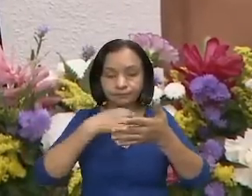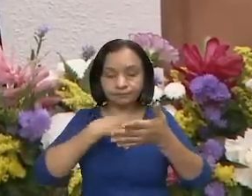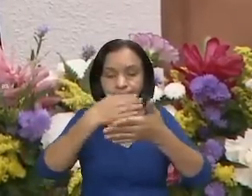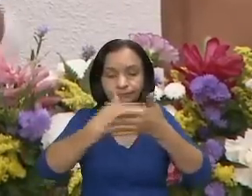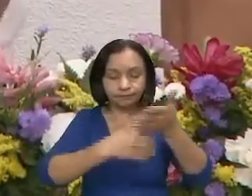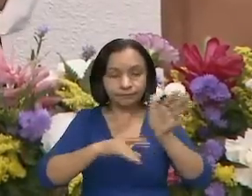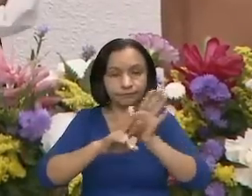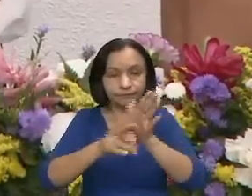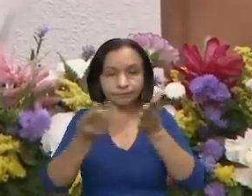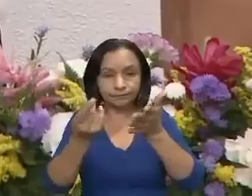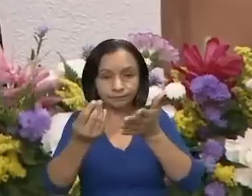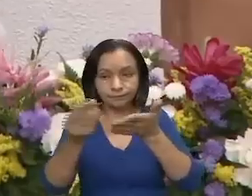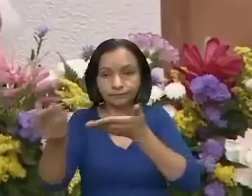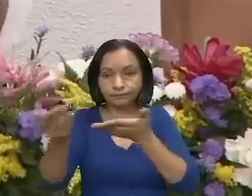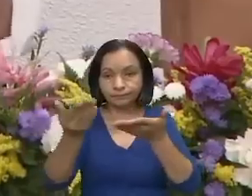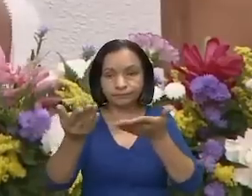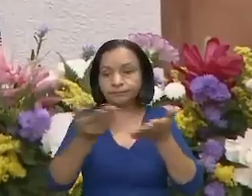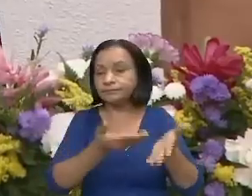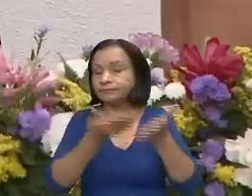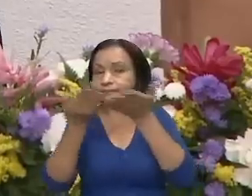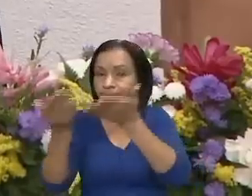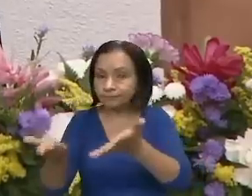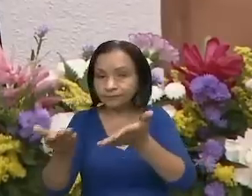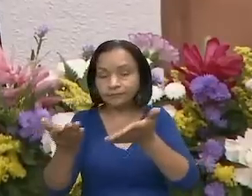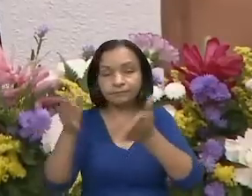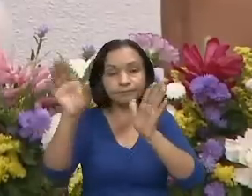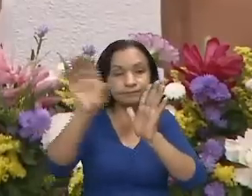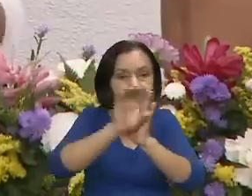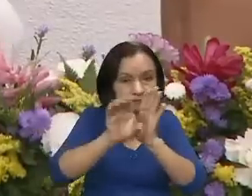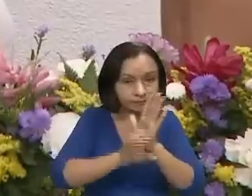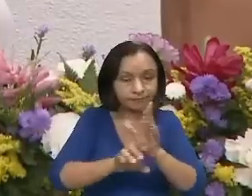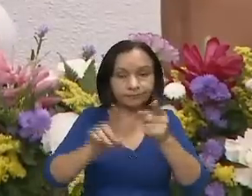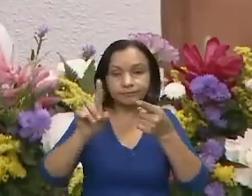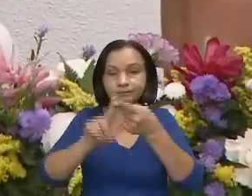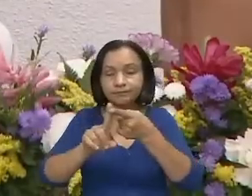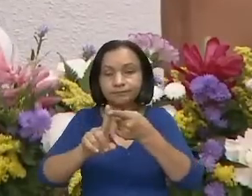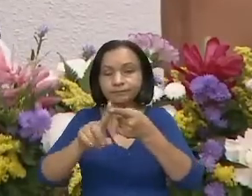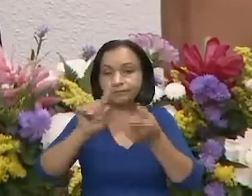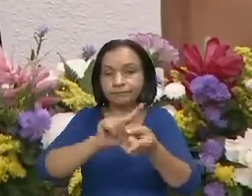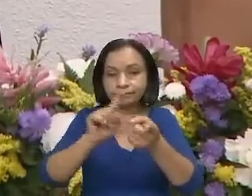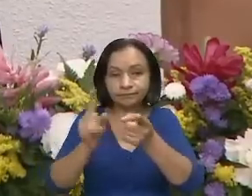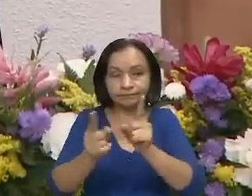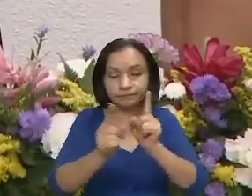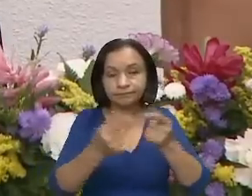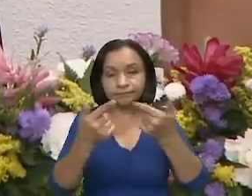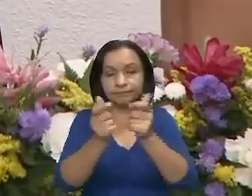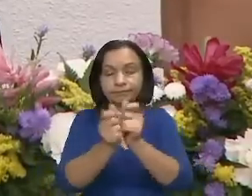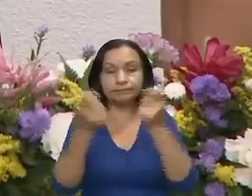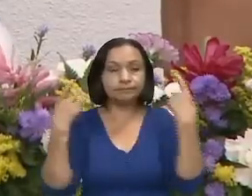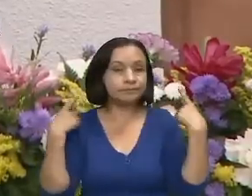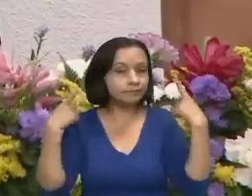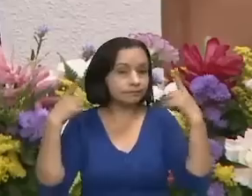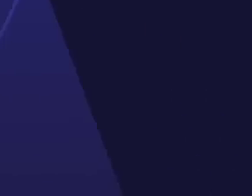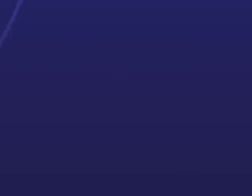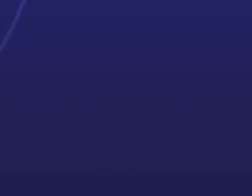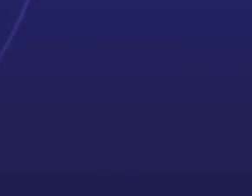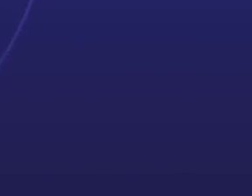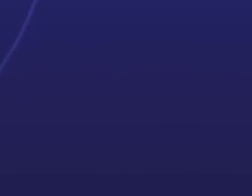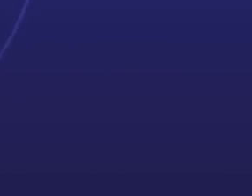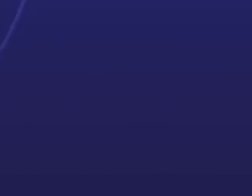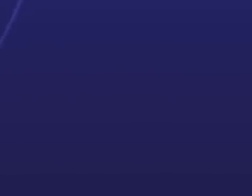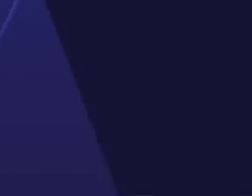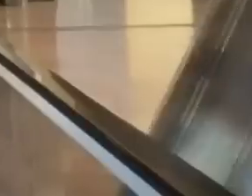ley para que todas las organizaciones de sociedad civil desaparecieran, ya que son instrumentos del neoliberalismo.